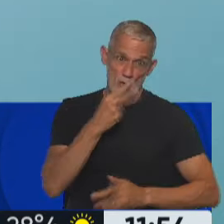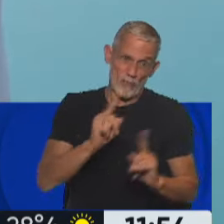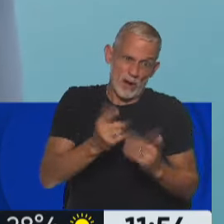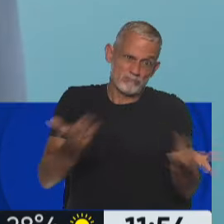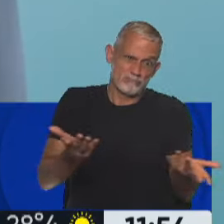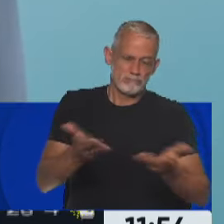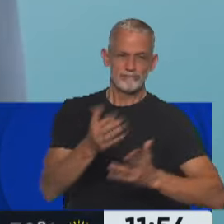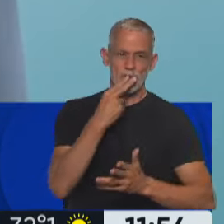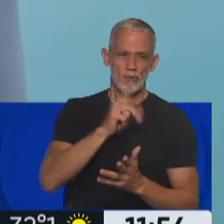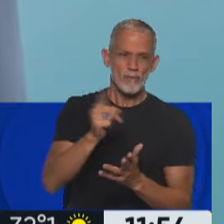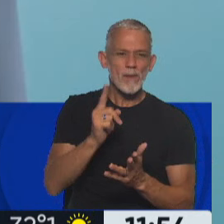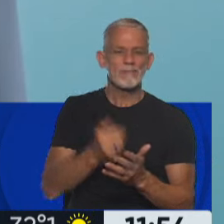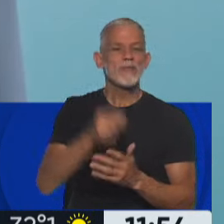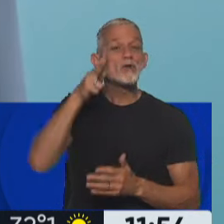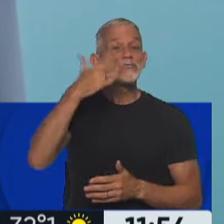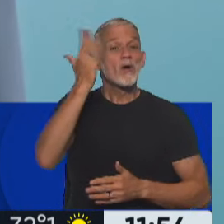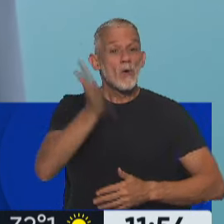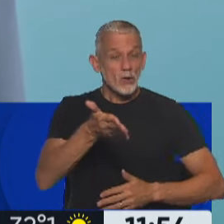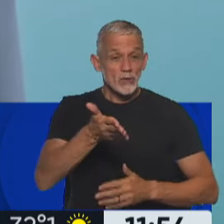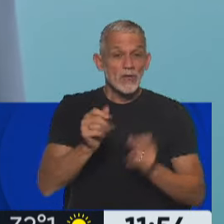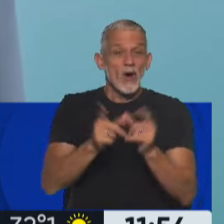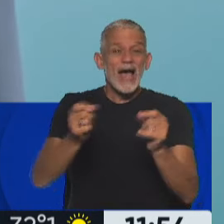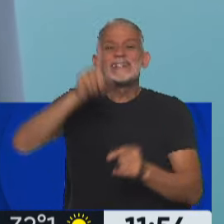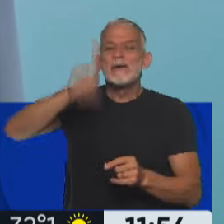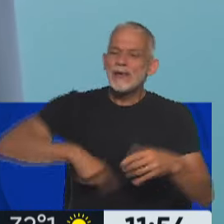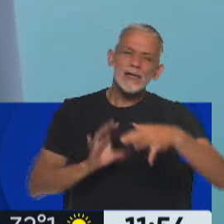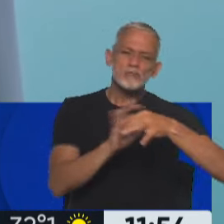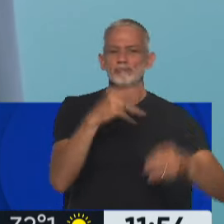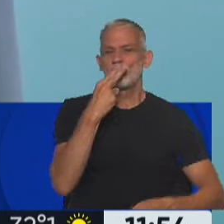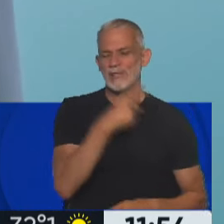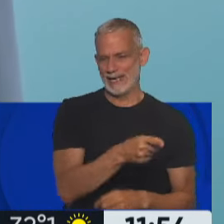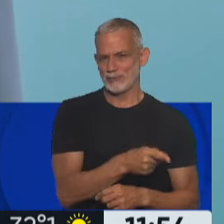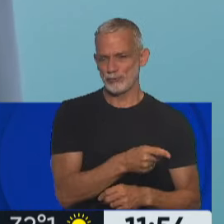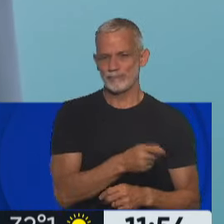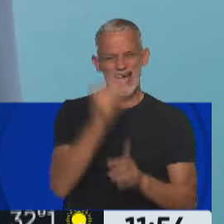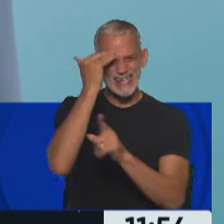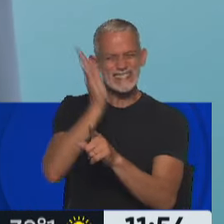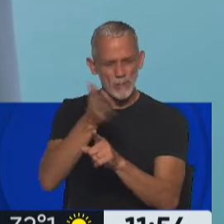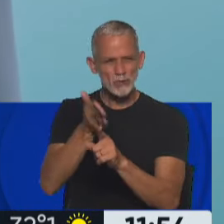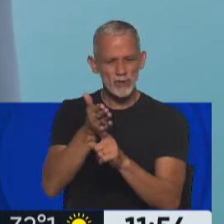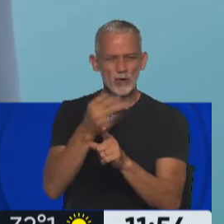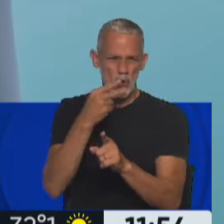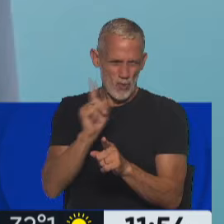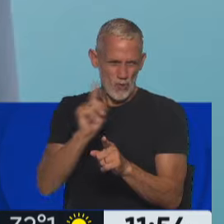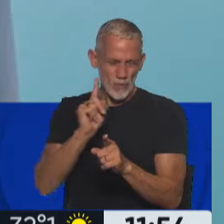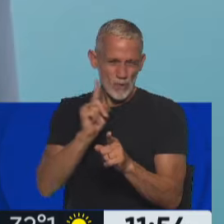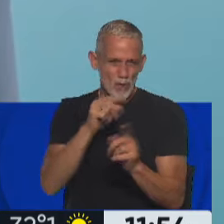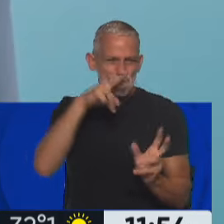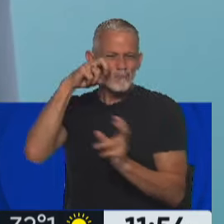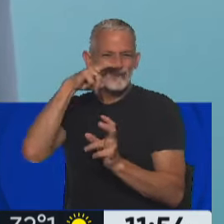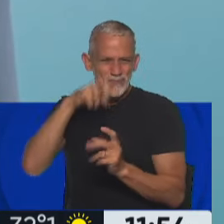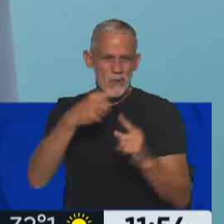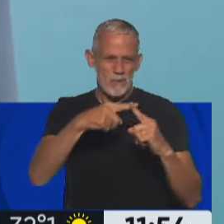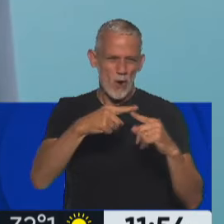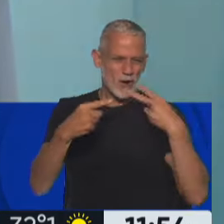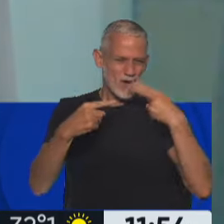directamente o sea el 85 de los cánceres de pulmones están ligados al hábito de fumar también hay un 15% que no están ligados a este ya sea